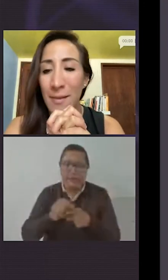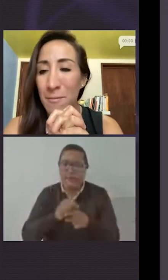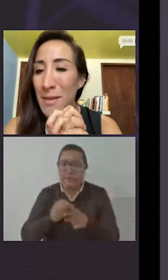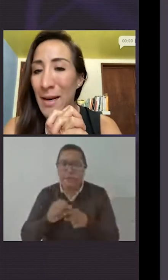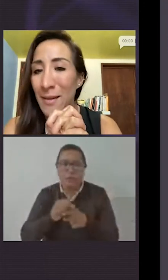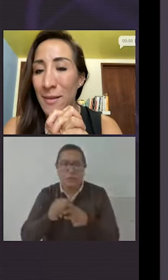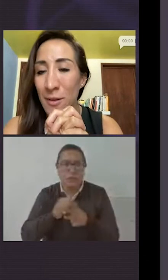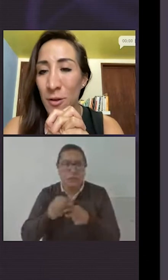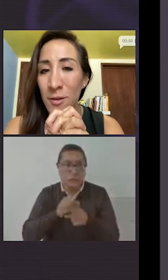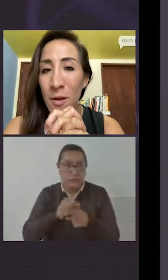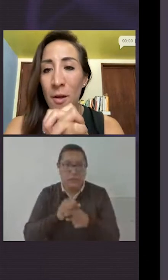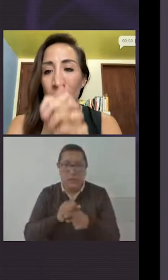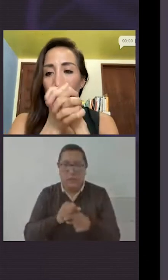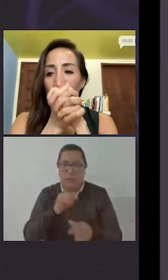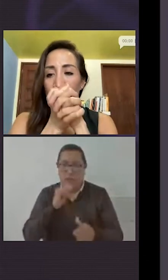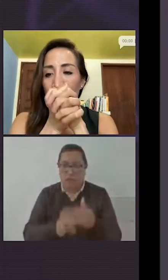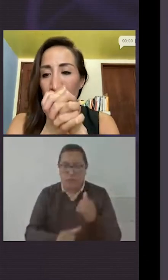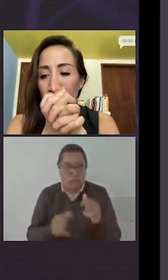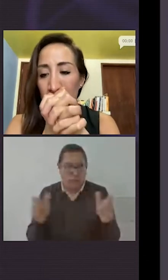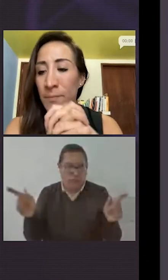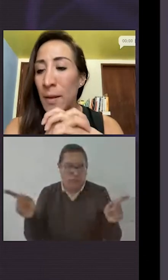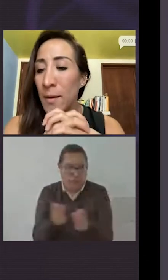regalito para terminar la sesión.